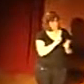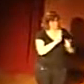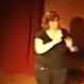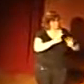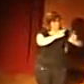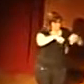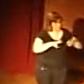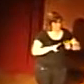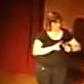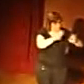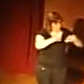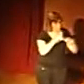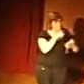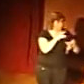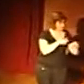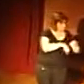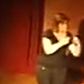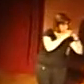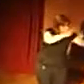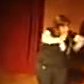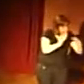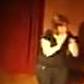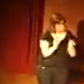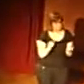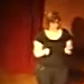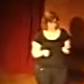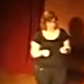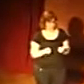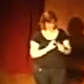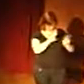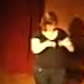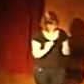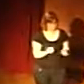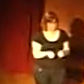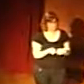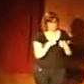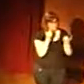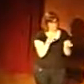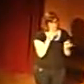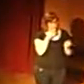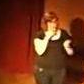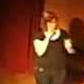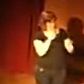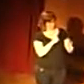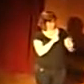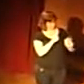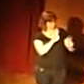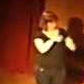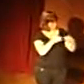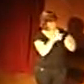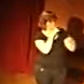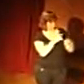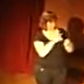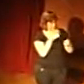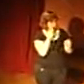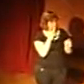eh los da con este tipo de veladuras y una y y en no ser muy consciente de este tipo de técnica hace que